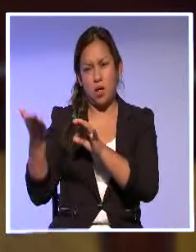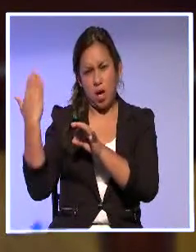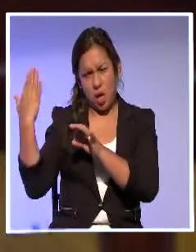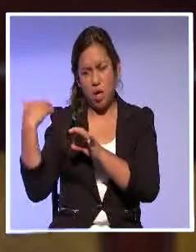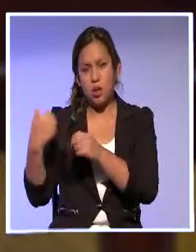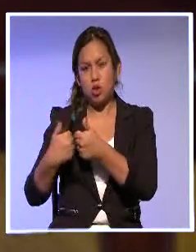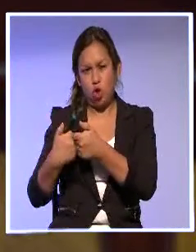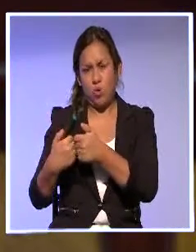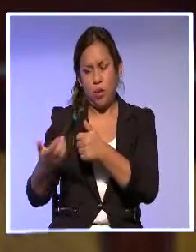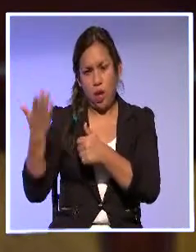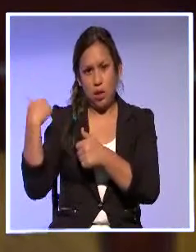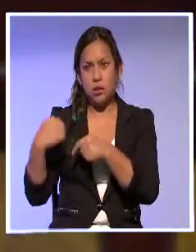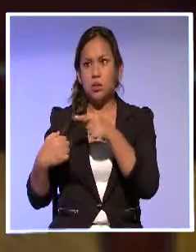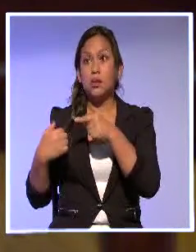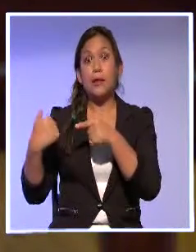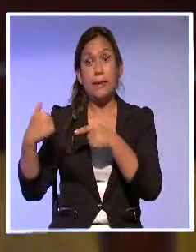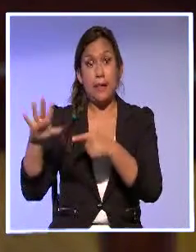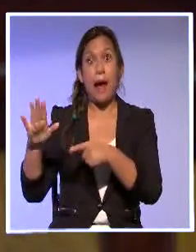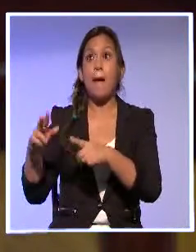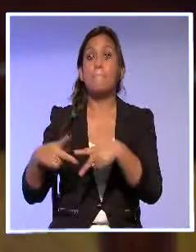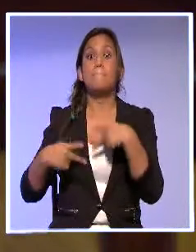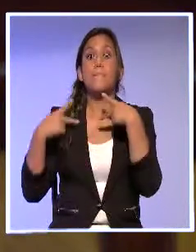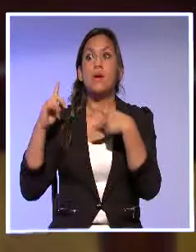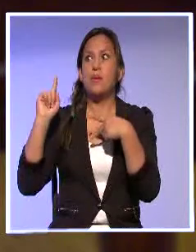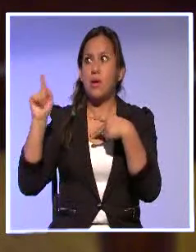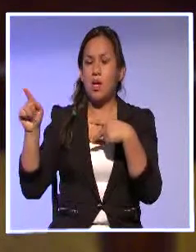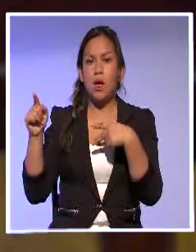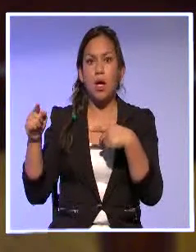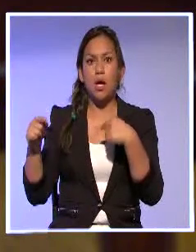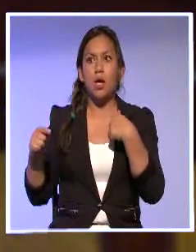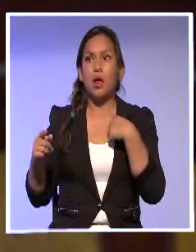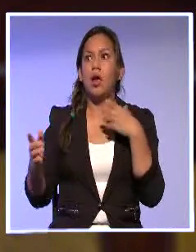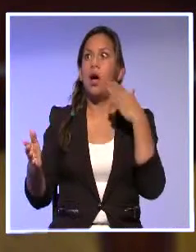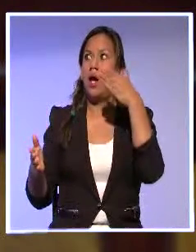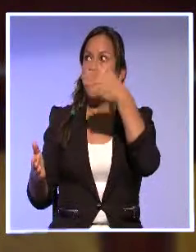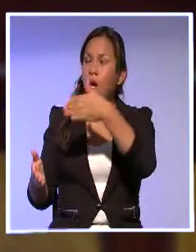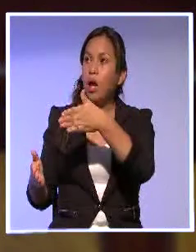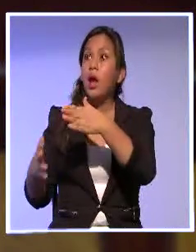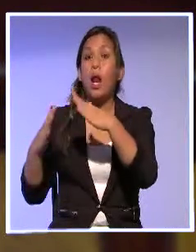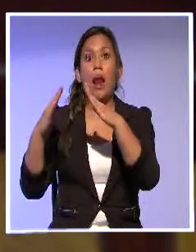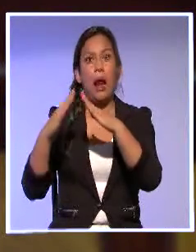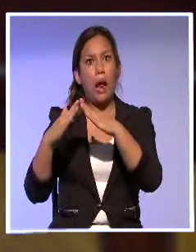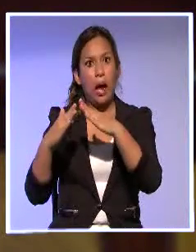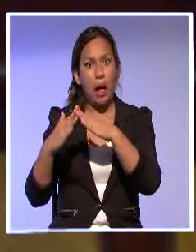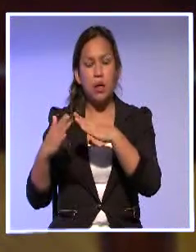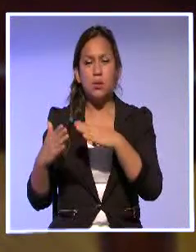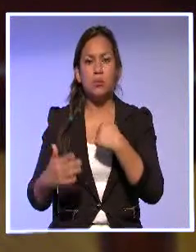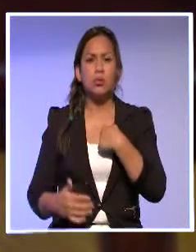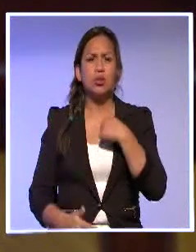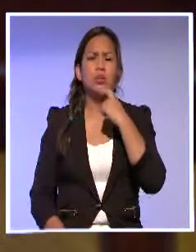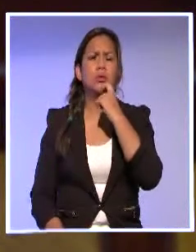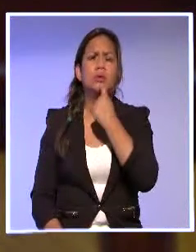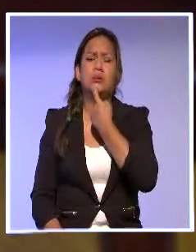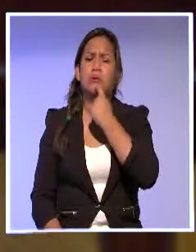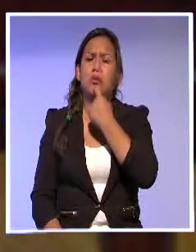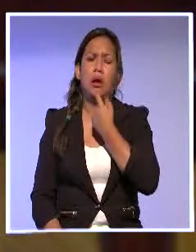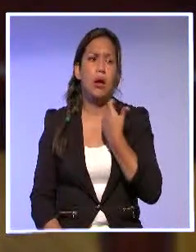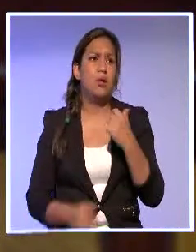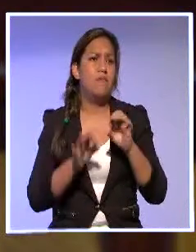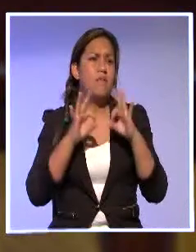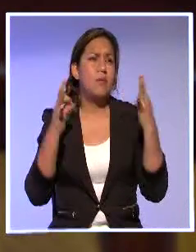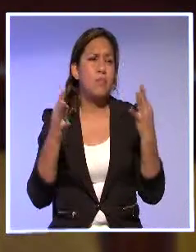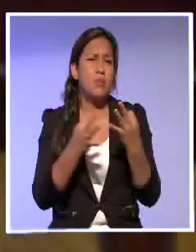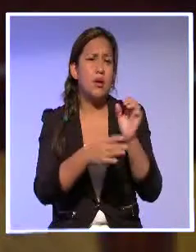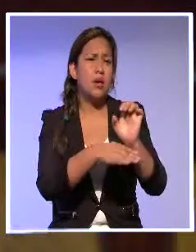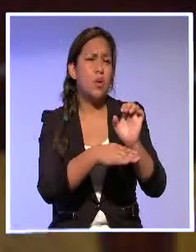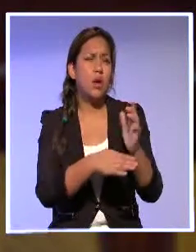estaba establecido entonces yo llegué pues tenía una casa tenía pero aún así la nostalgia o sea es terrible es otro